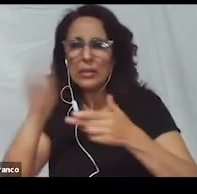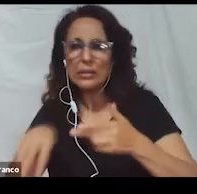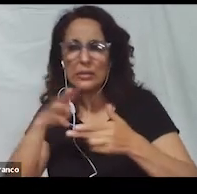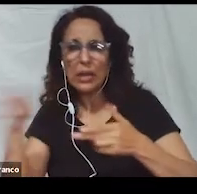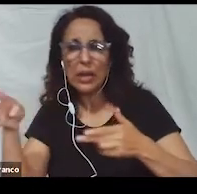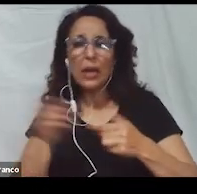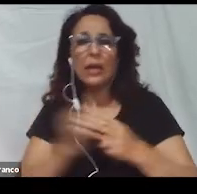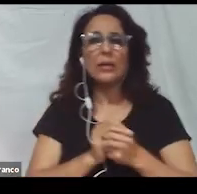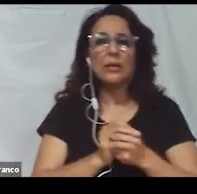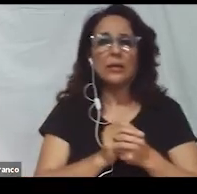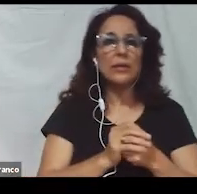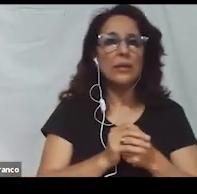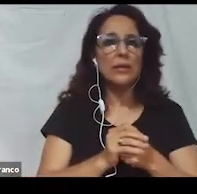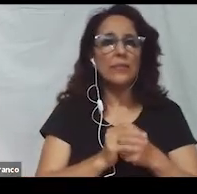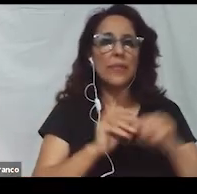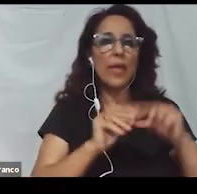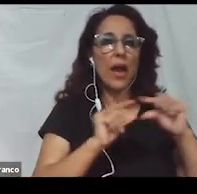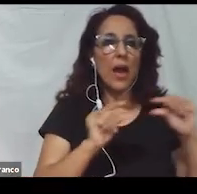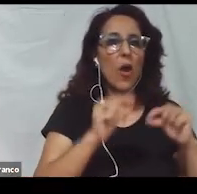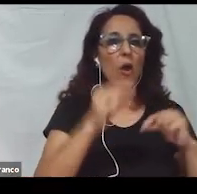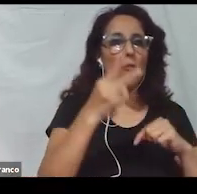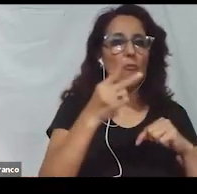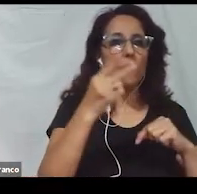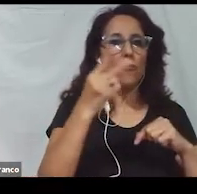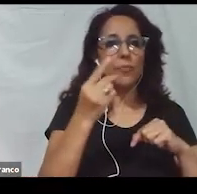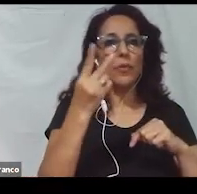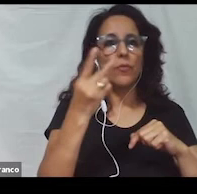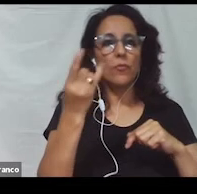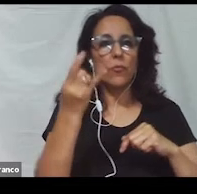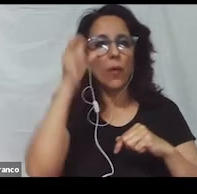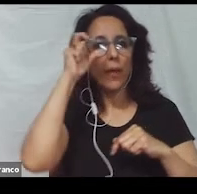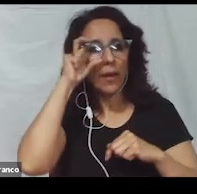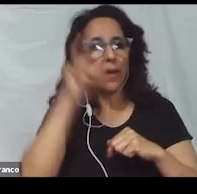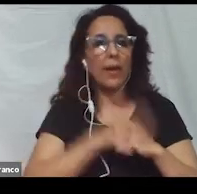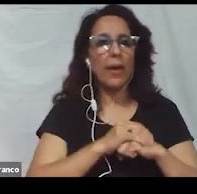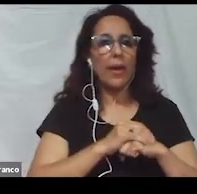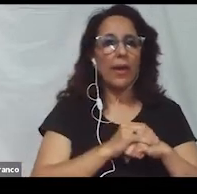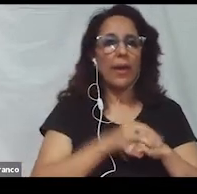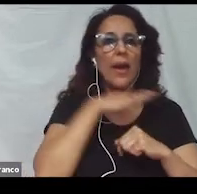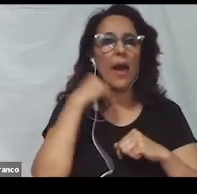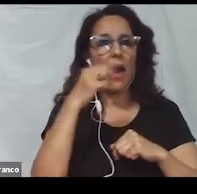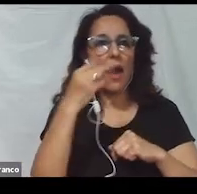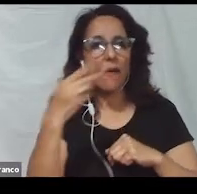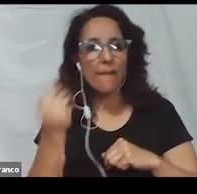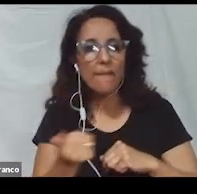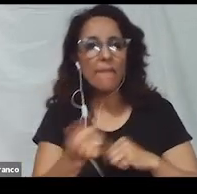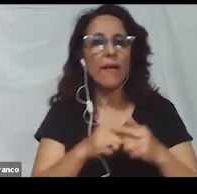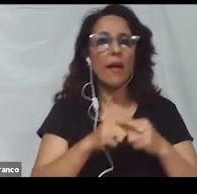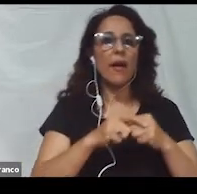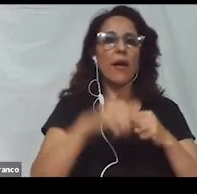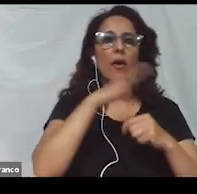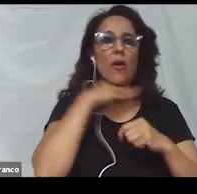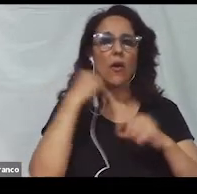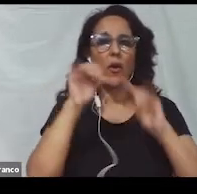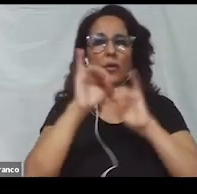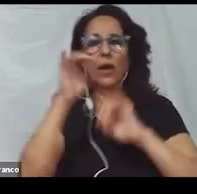React, Vue, Angular o Svelte. ¿Ok? No les puedo decir una es mejor que la